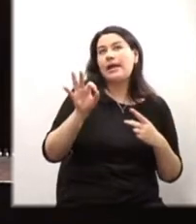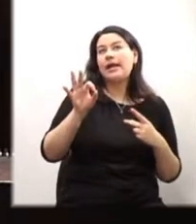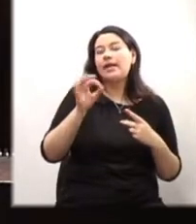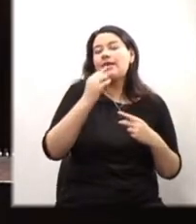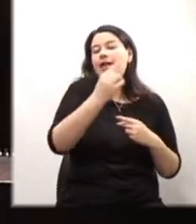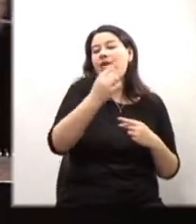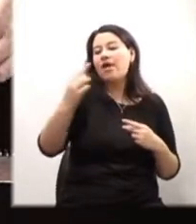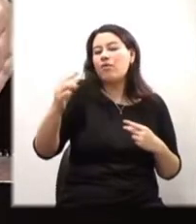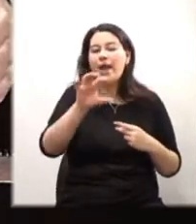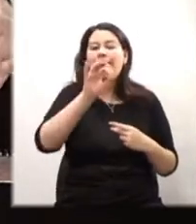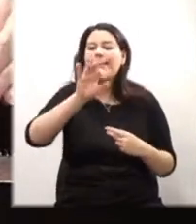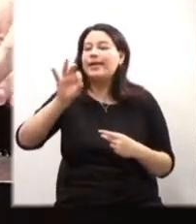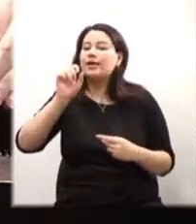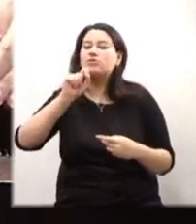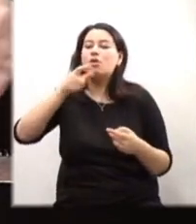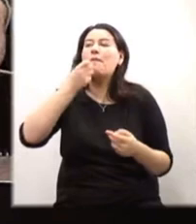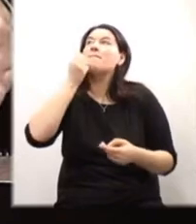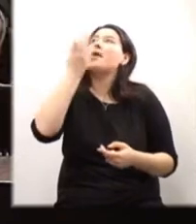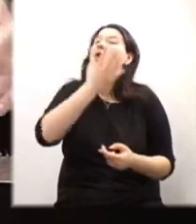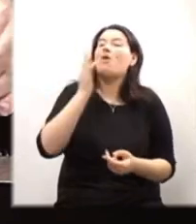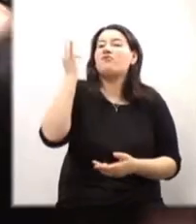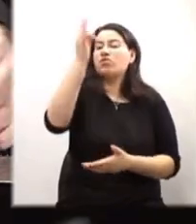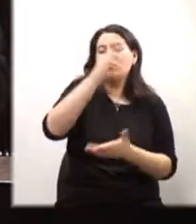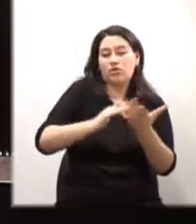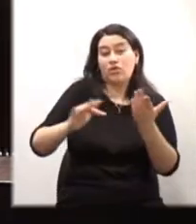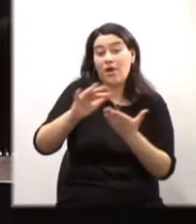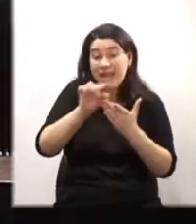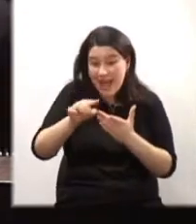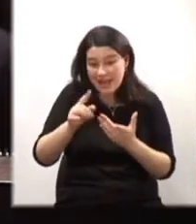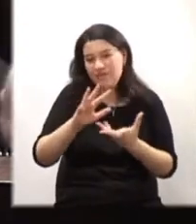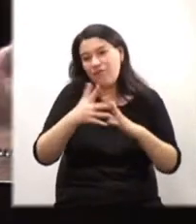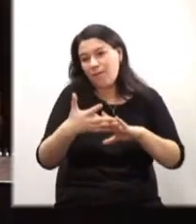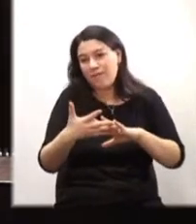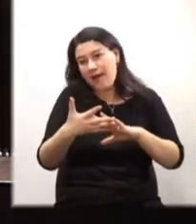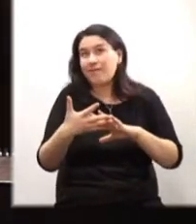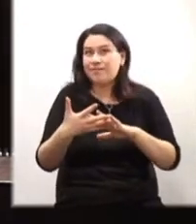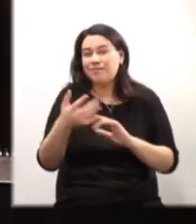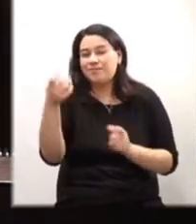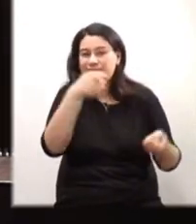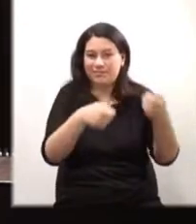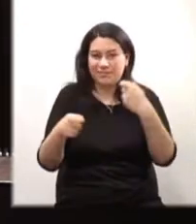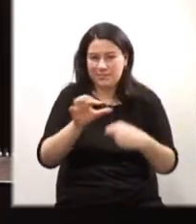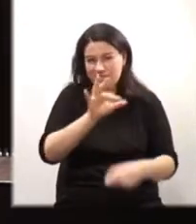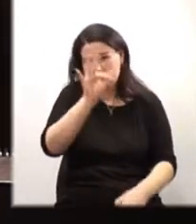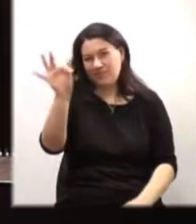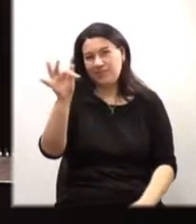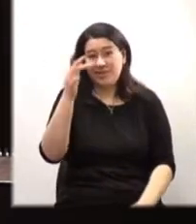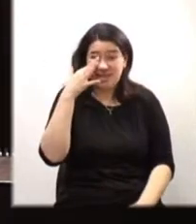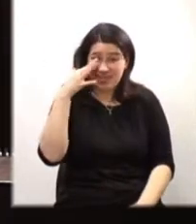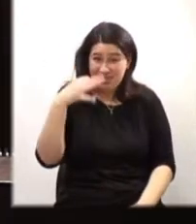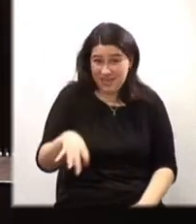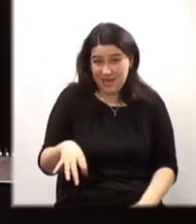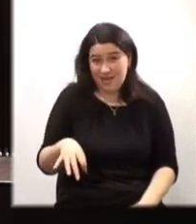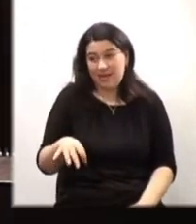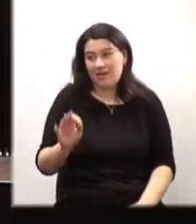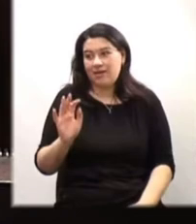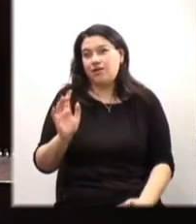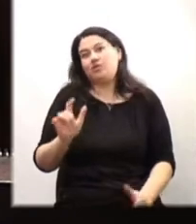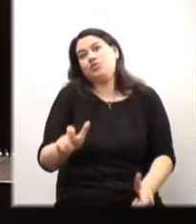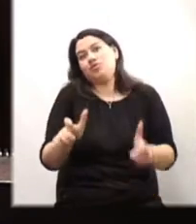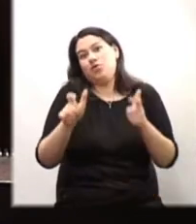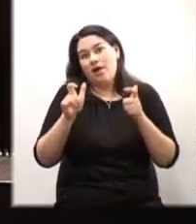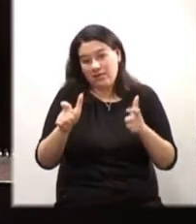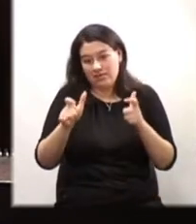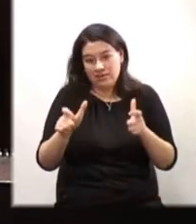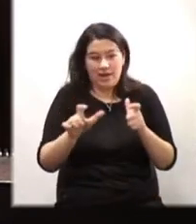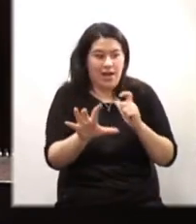cada una y construye un futuro venturoso a partir de eso. Hay que tener demasiada fortuna para que de